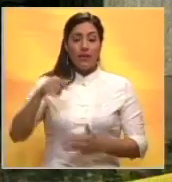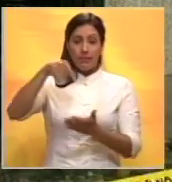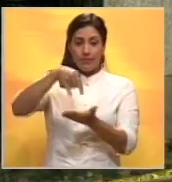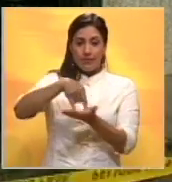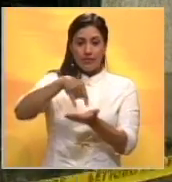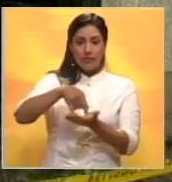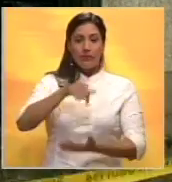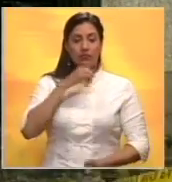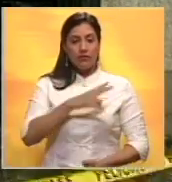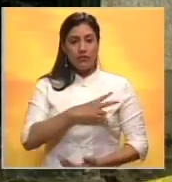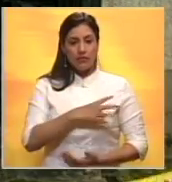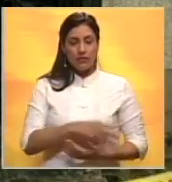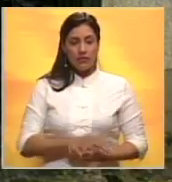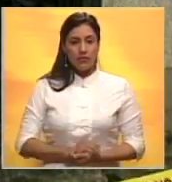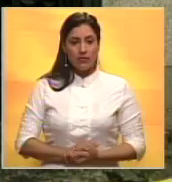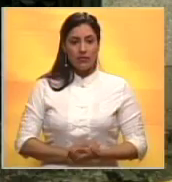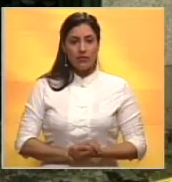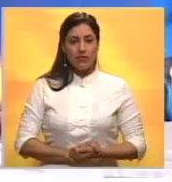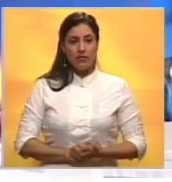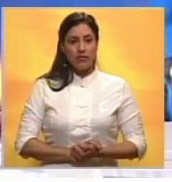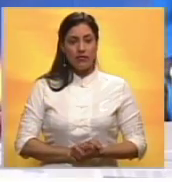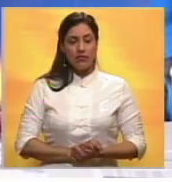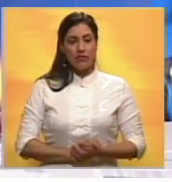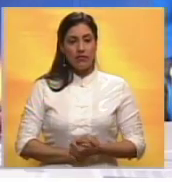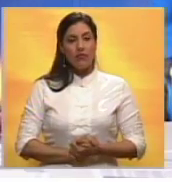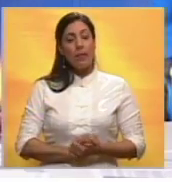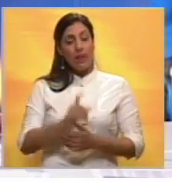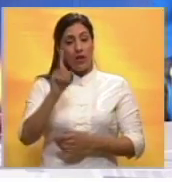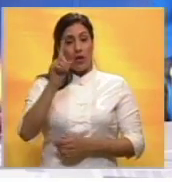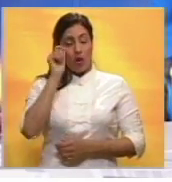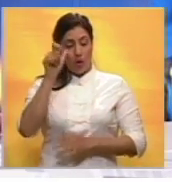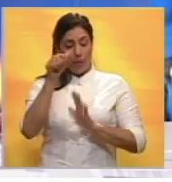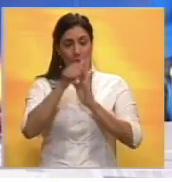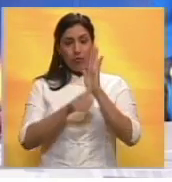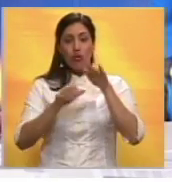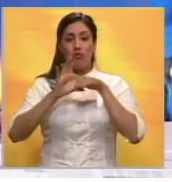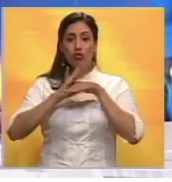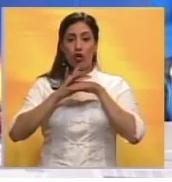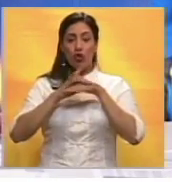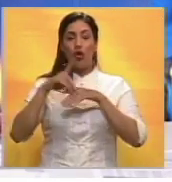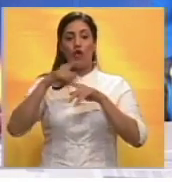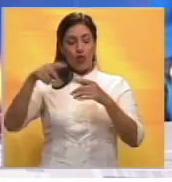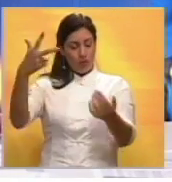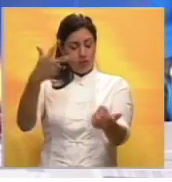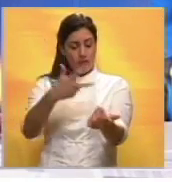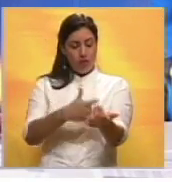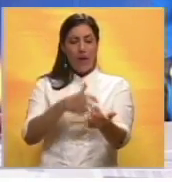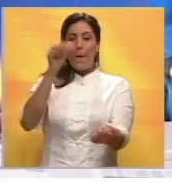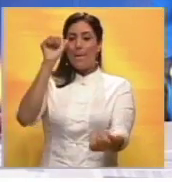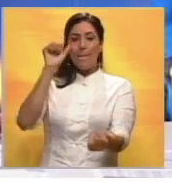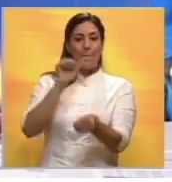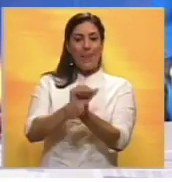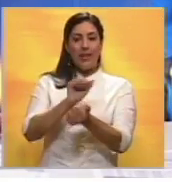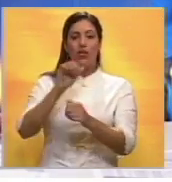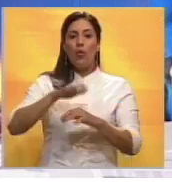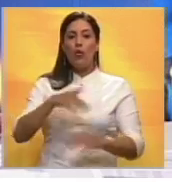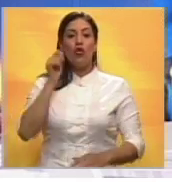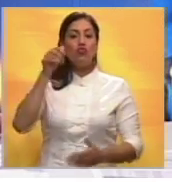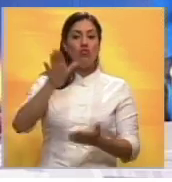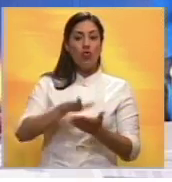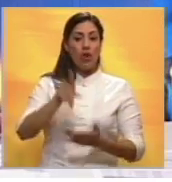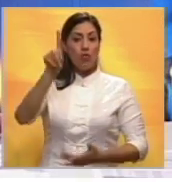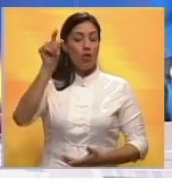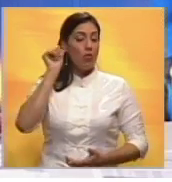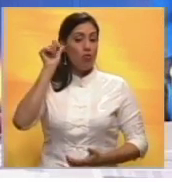carabobo randolfo blanco noticiero benevis un cirujano plástico y un anestesiólogo fueron privados de libertad por la muerte de